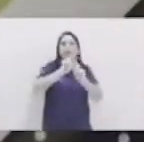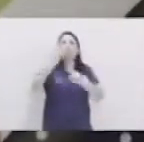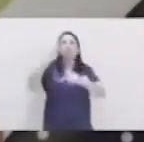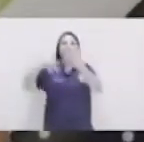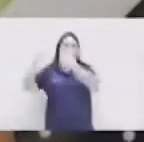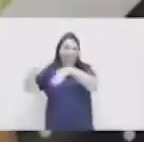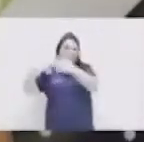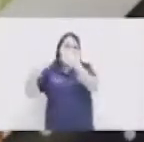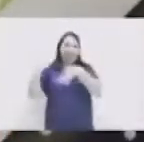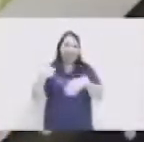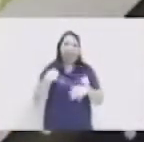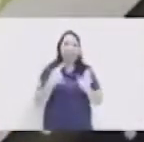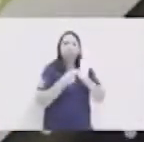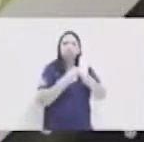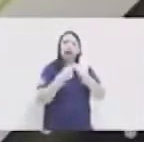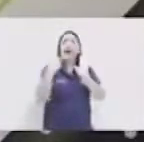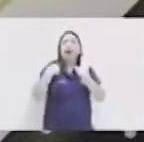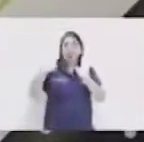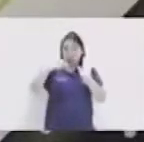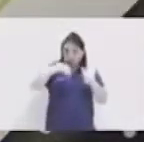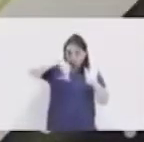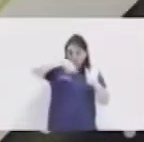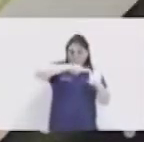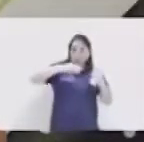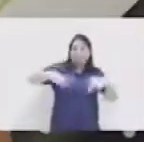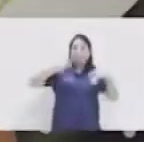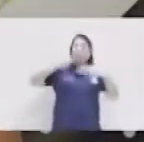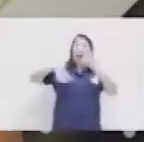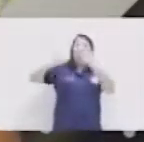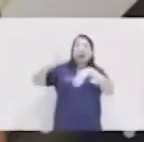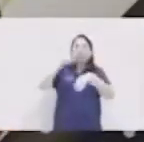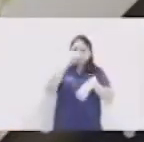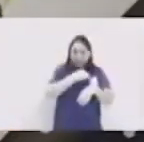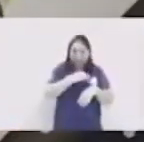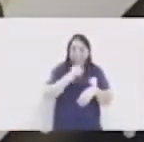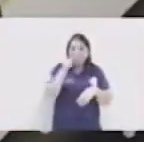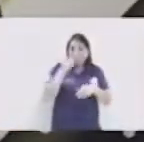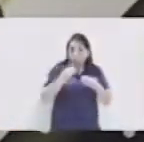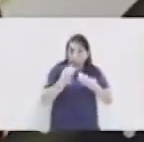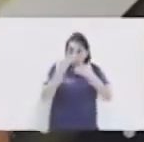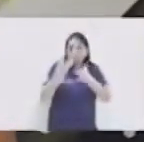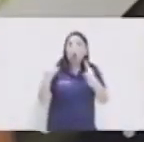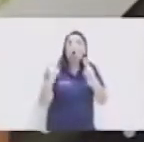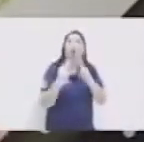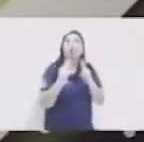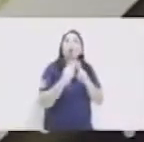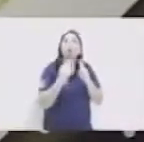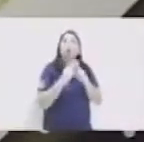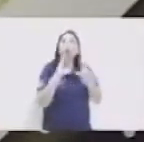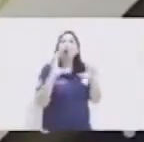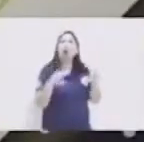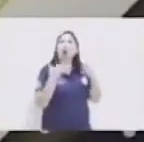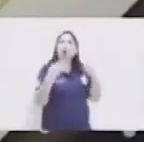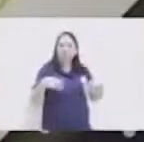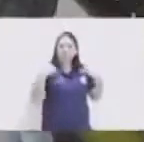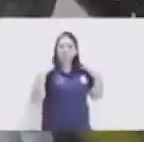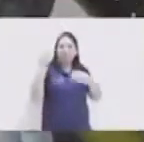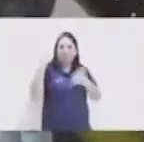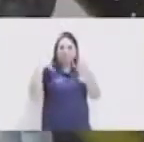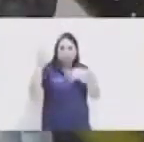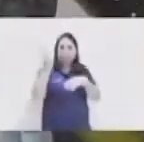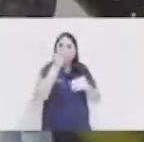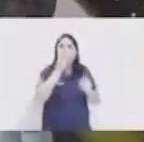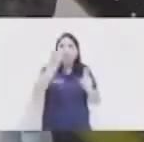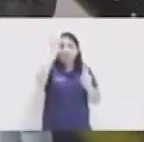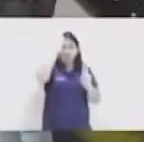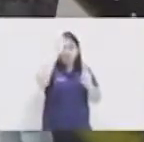exactamente, pero pues este tipo de literatura va expuesta desde el punto de vista de una población completa, como usted